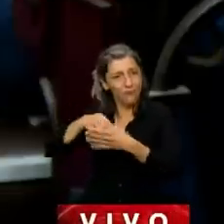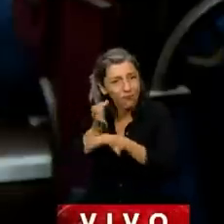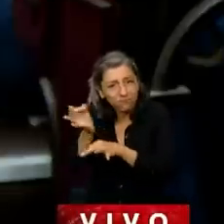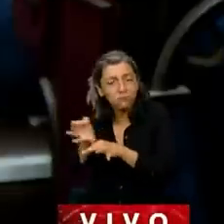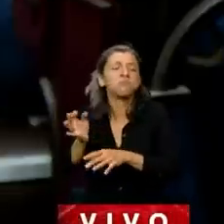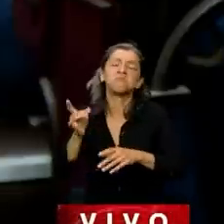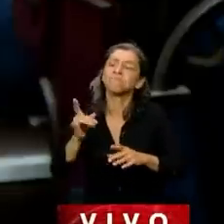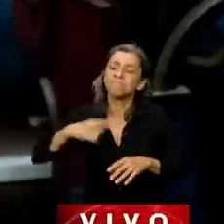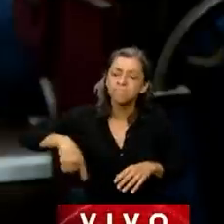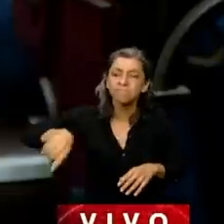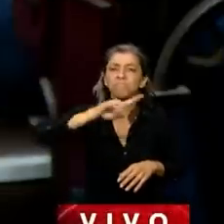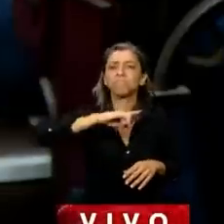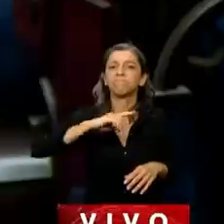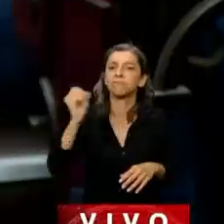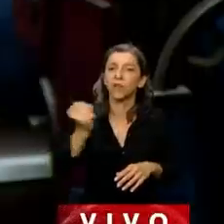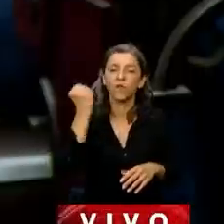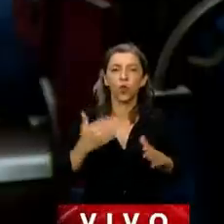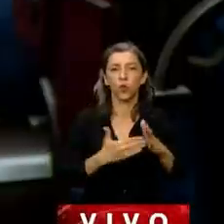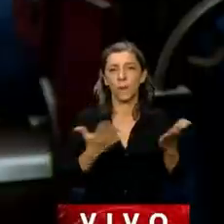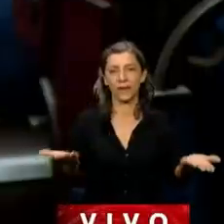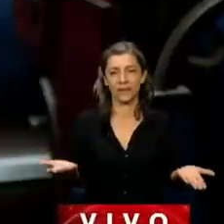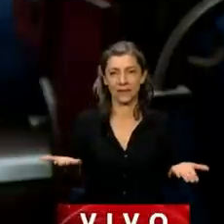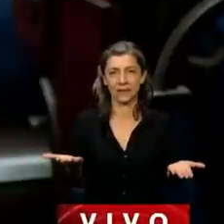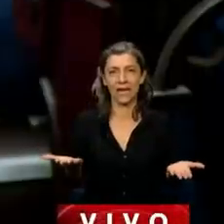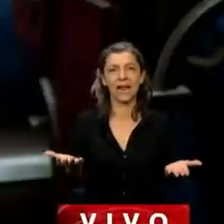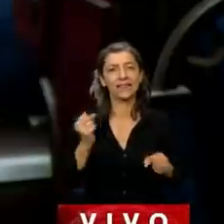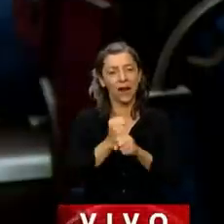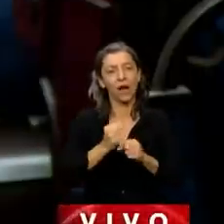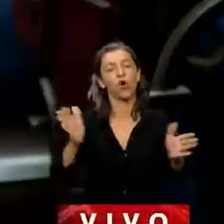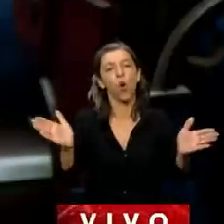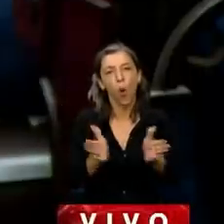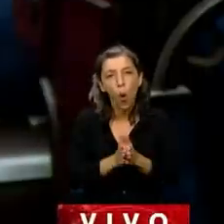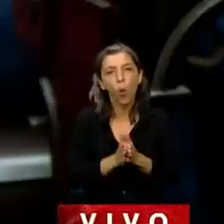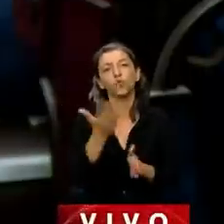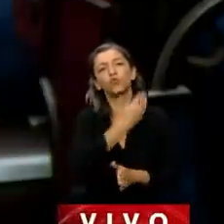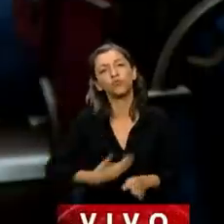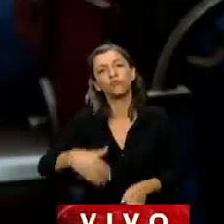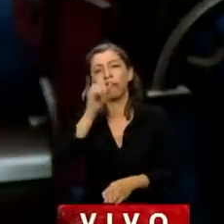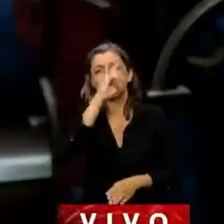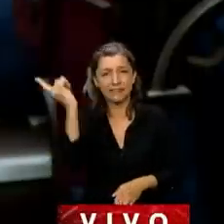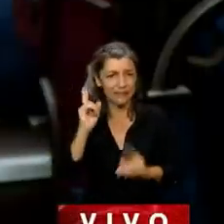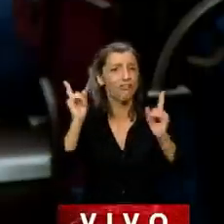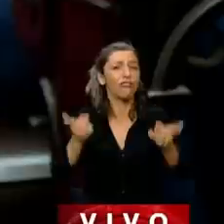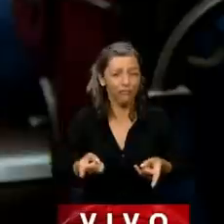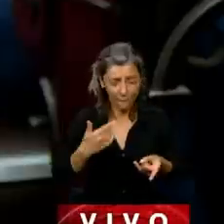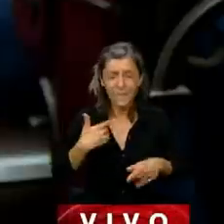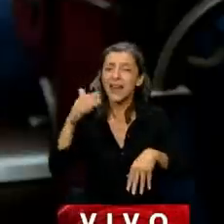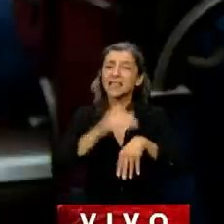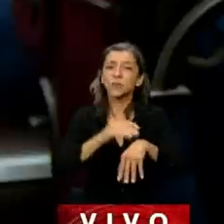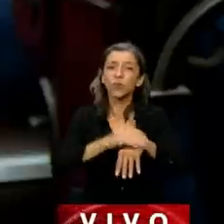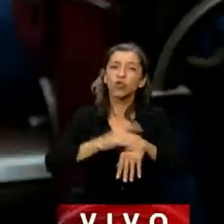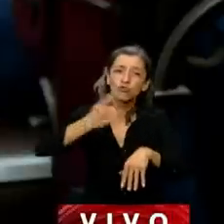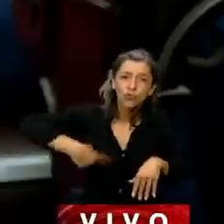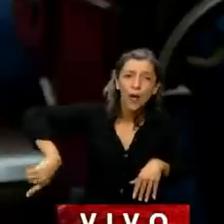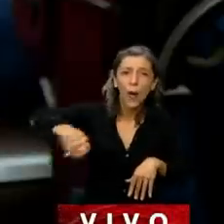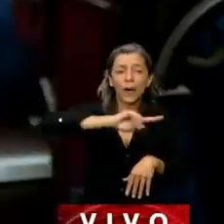supuesto, los entes, las instituciones del Estado que asumirán esta responsabilidad que hoy